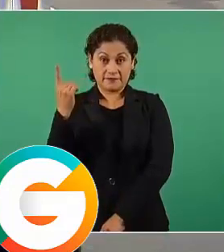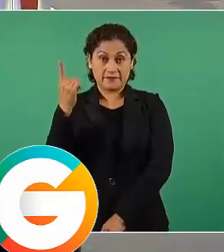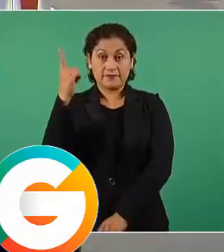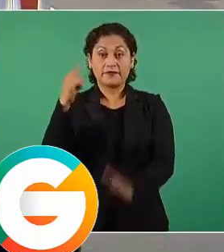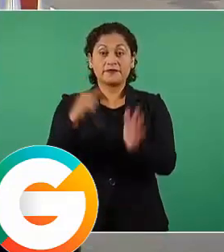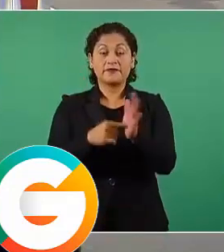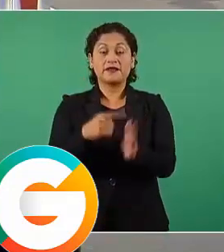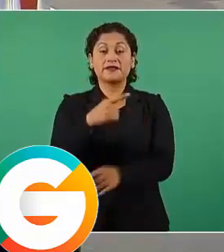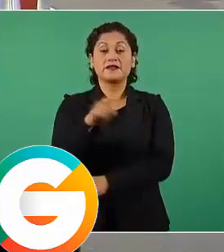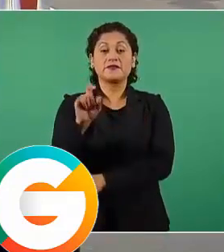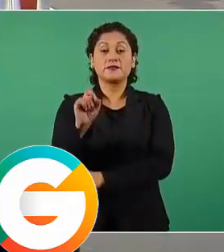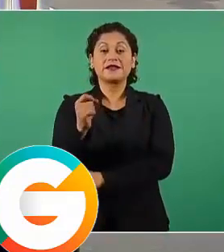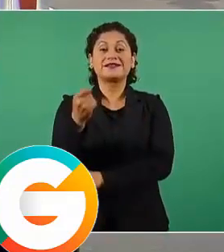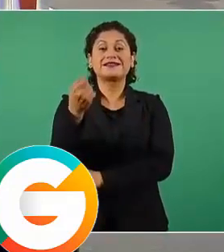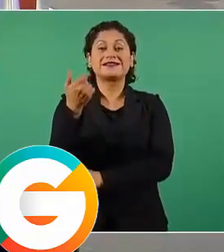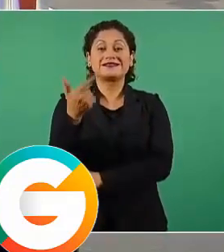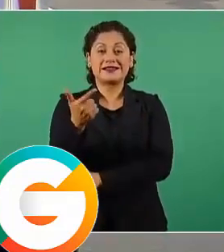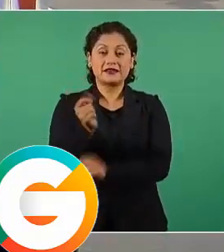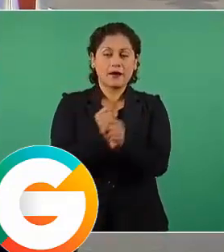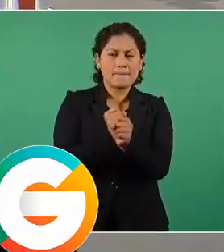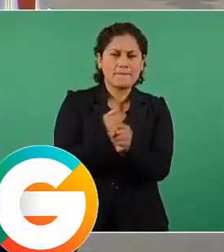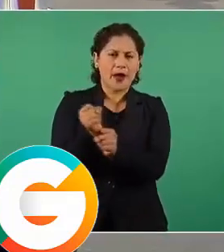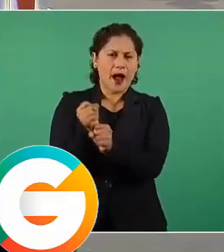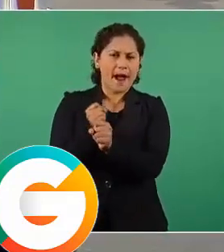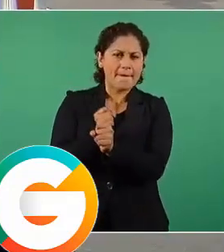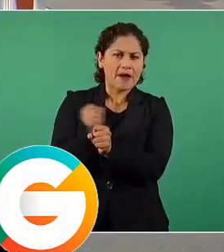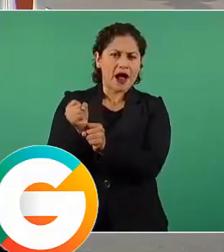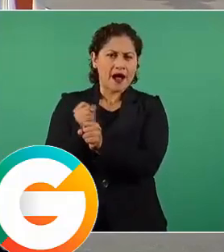¿1127 agresiones en el 11?